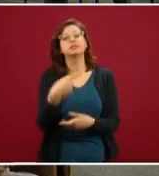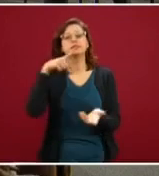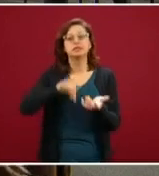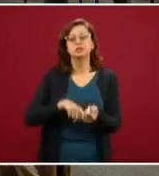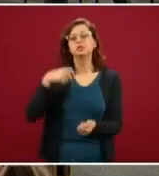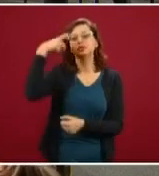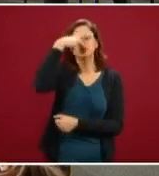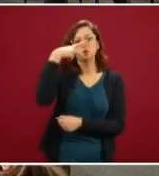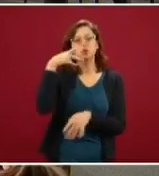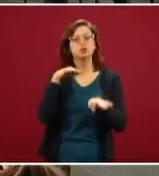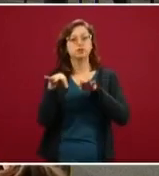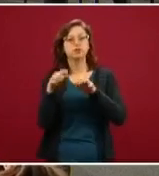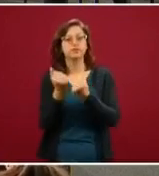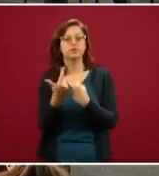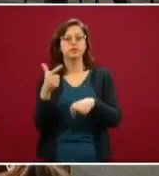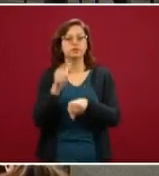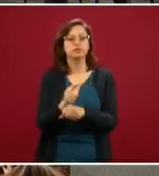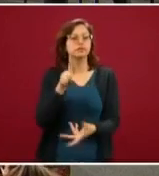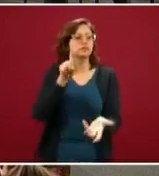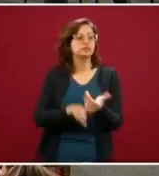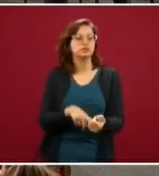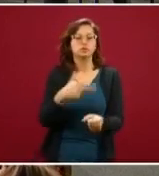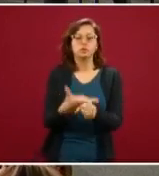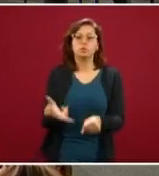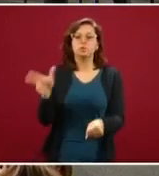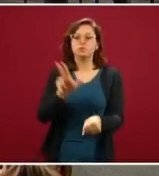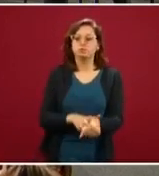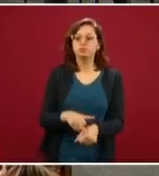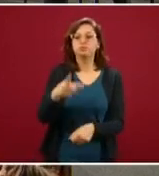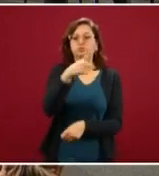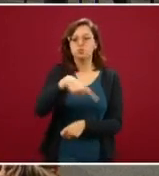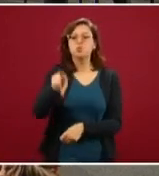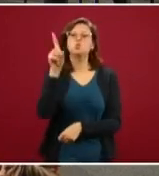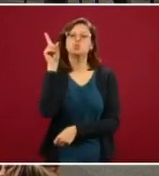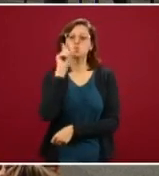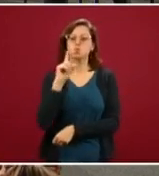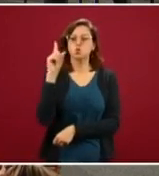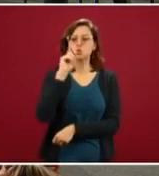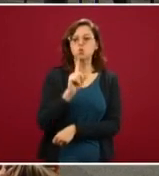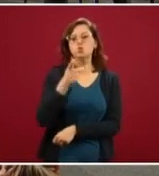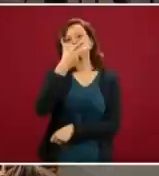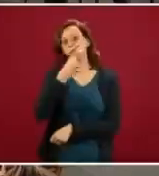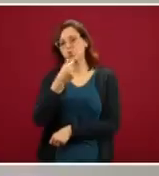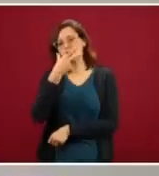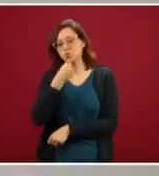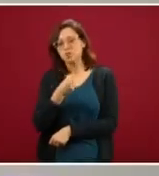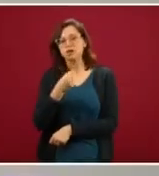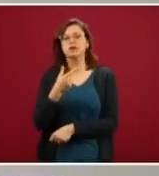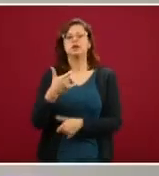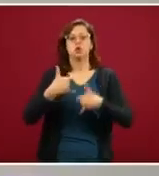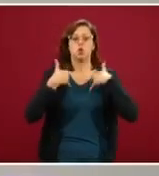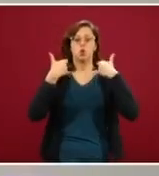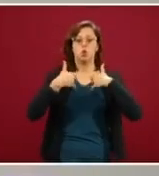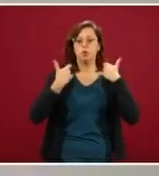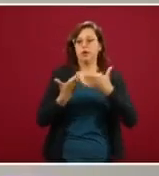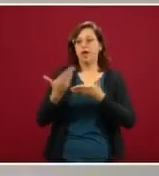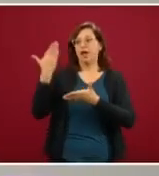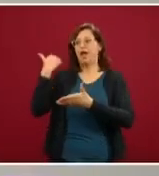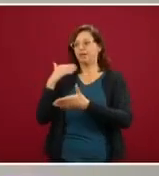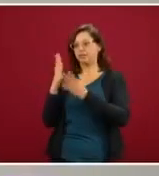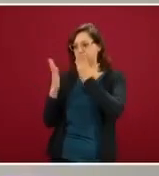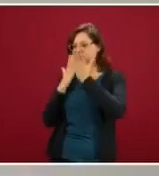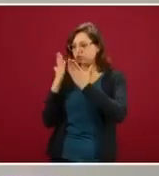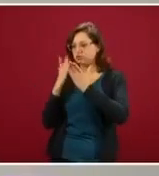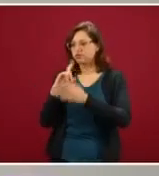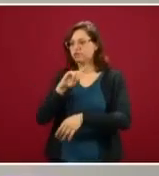trabajadoras sociales que tenemos actualmente en nuestros hospitales son chicas y chicos caro, que fueron alumnos de algún modo de